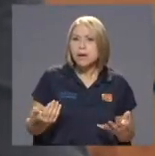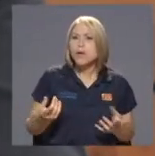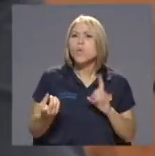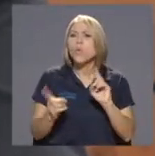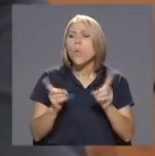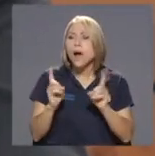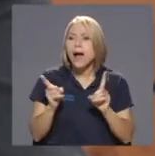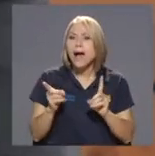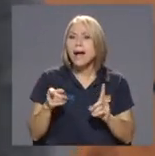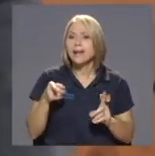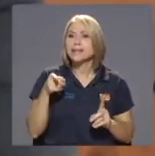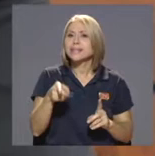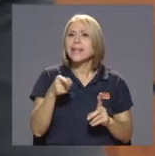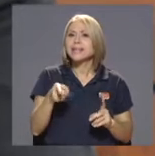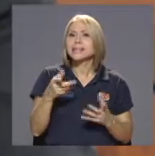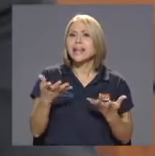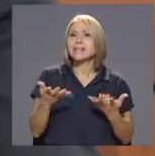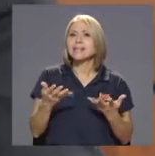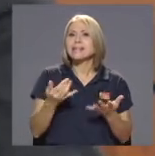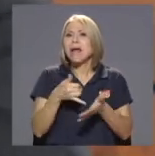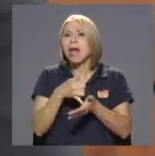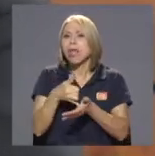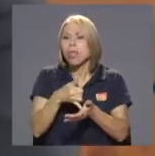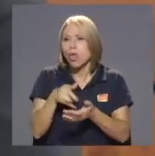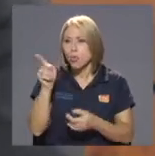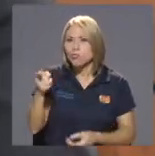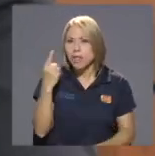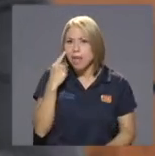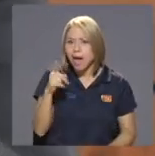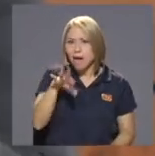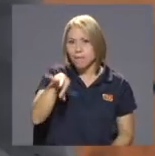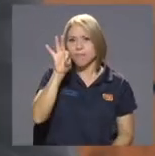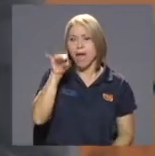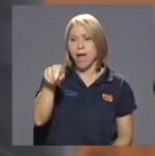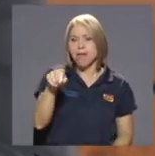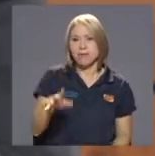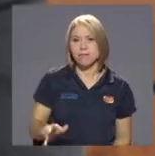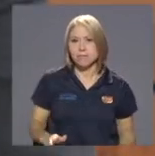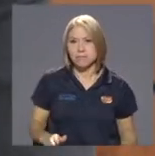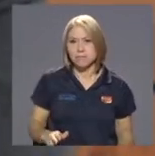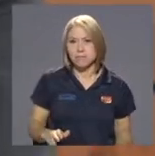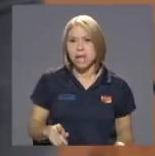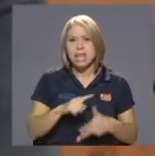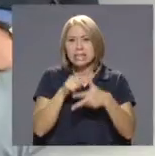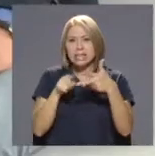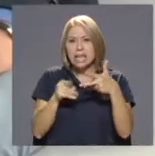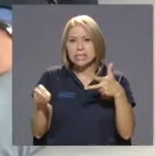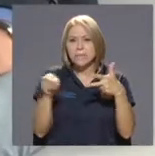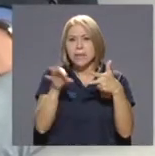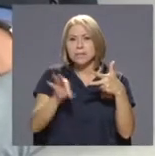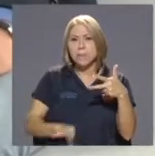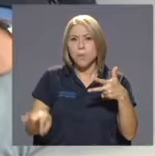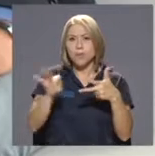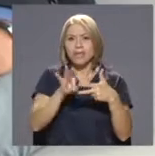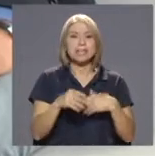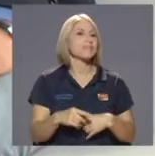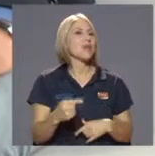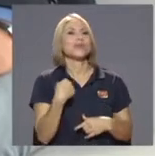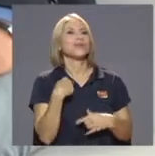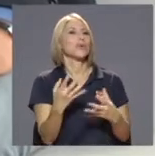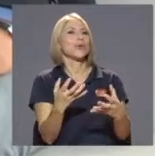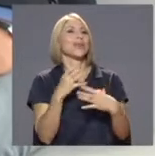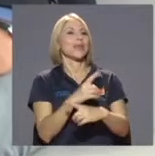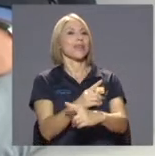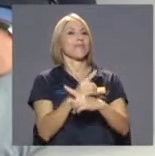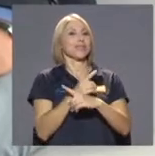tal vez esas versiones deficitarias que usted se ha encontrado ahí mismo? Sí, tal vez las tres más importantes. Sin ánimo de ser defensora de mi